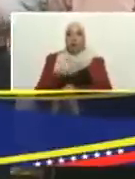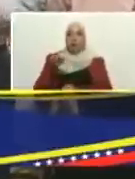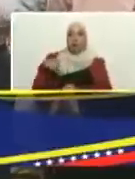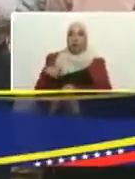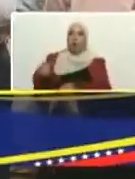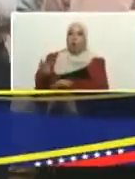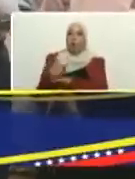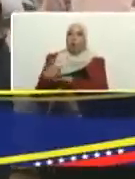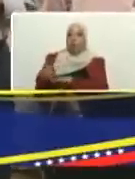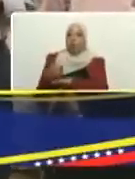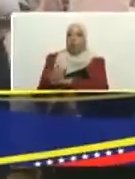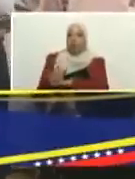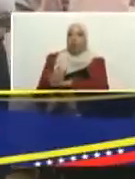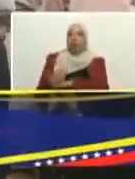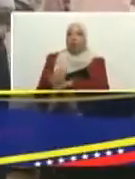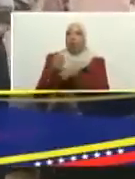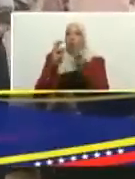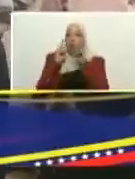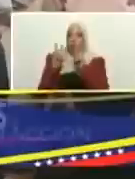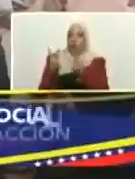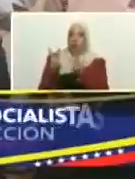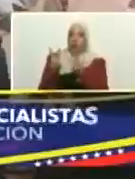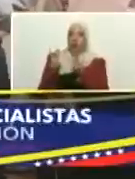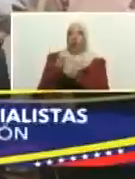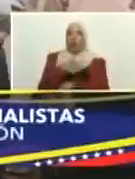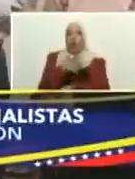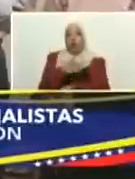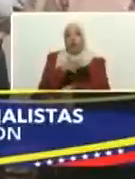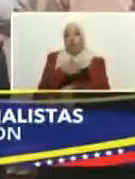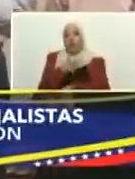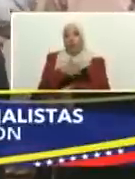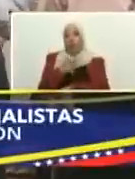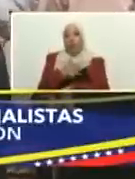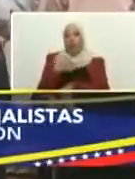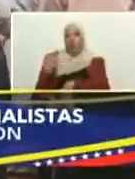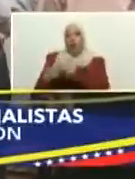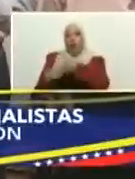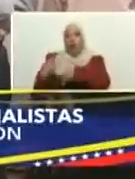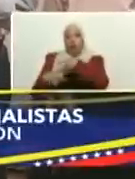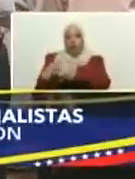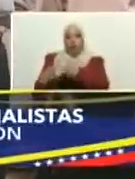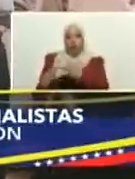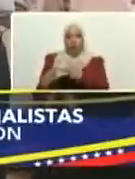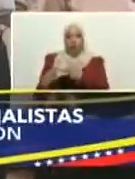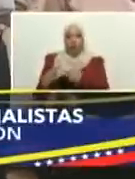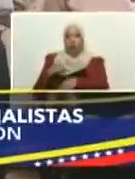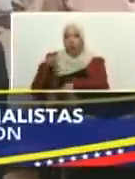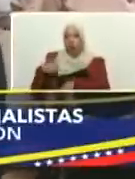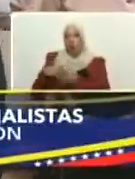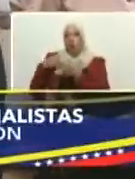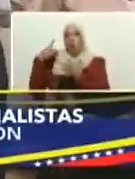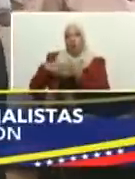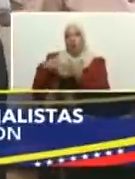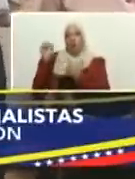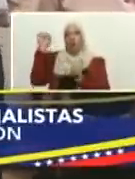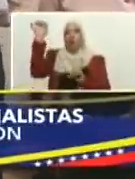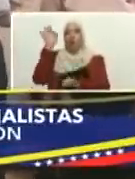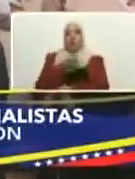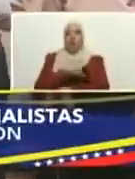gobernador, bueno, aquí podemos ver la esencia de la revolución, la esencia de nuestro proyecto